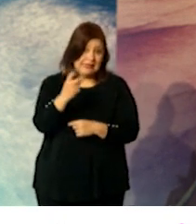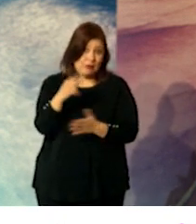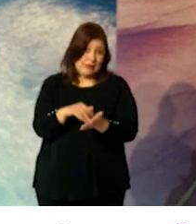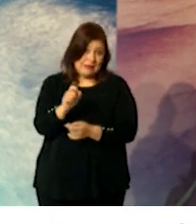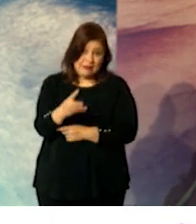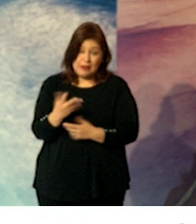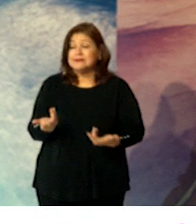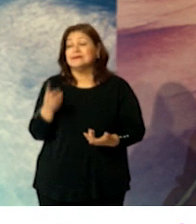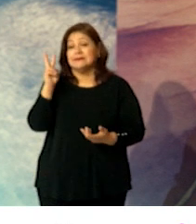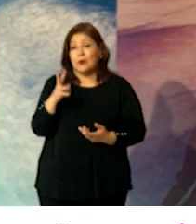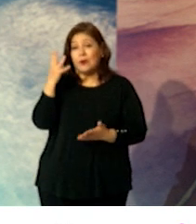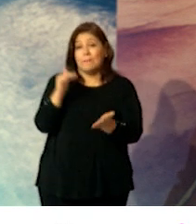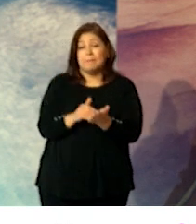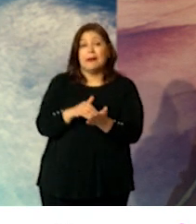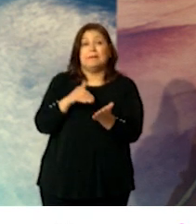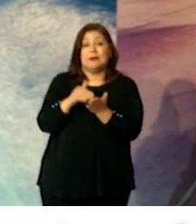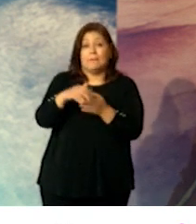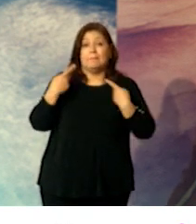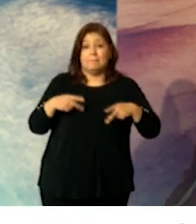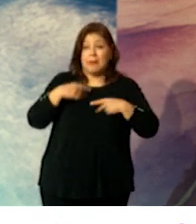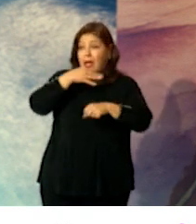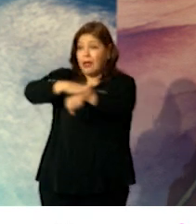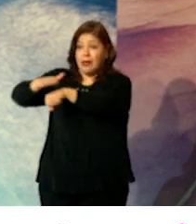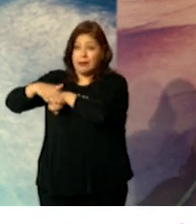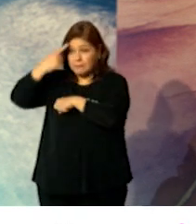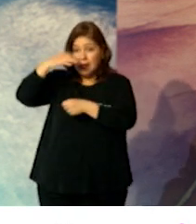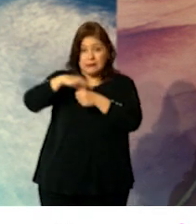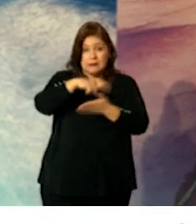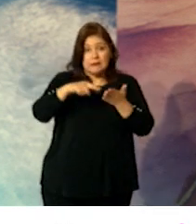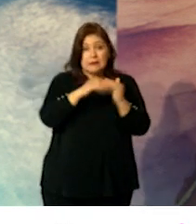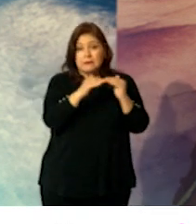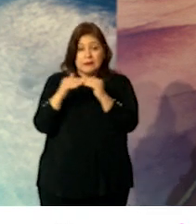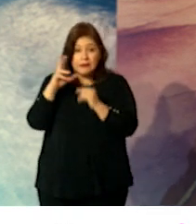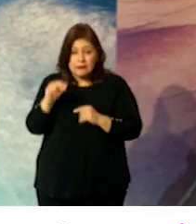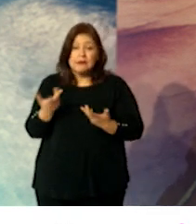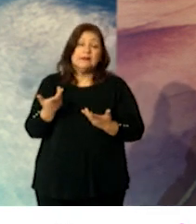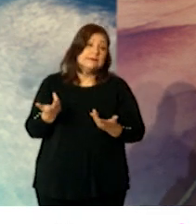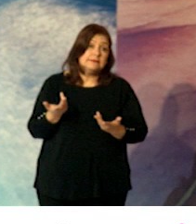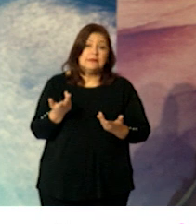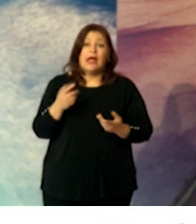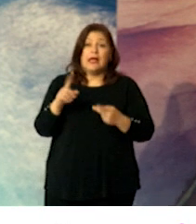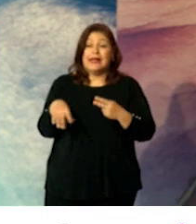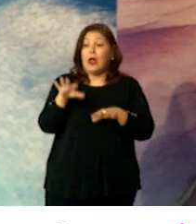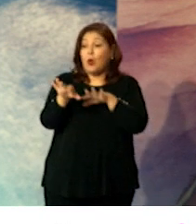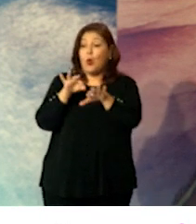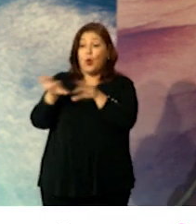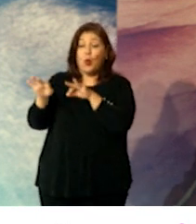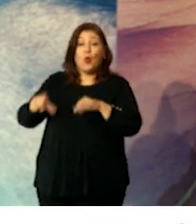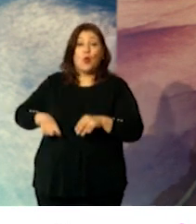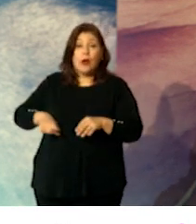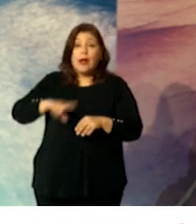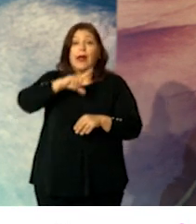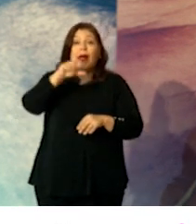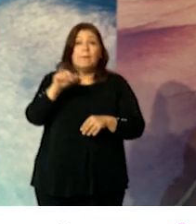4.000 millones de personas están llamados a las urnas y no todos en democracia. Y los gobiernos que se escojan pueden